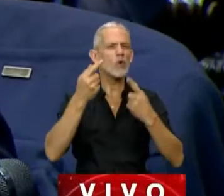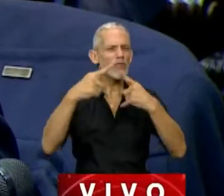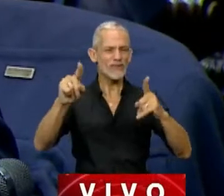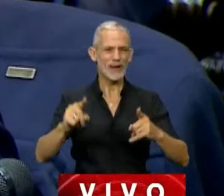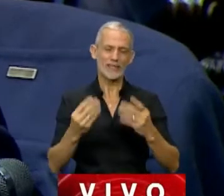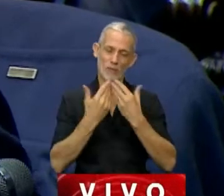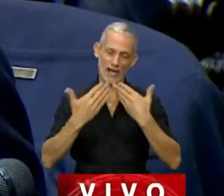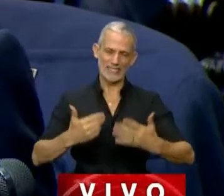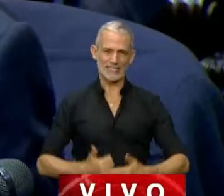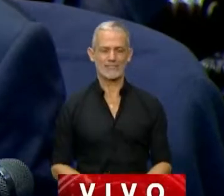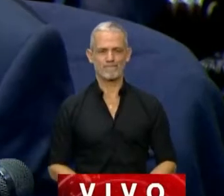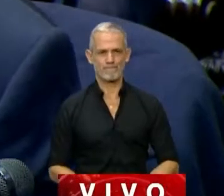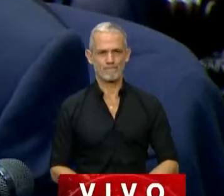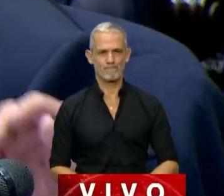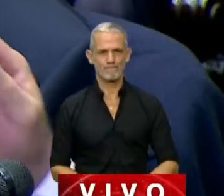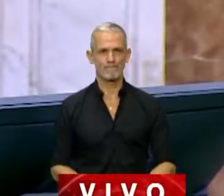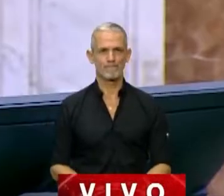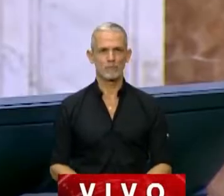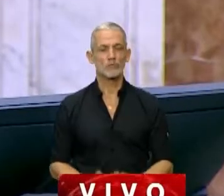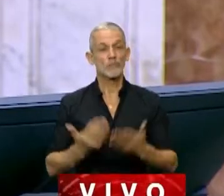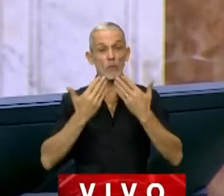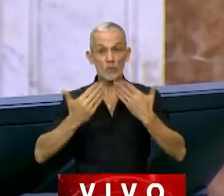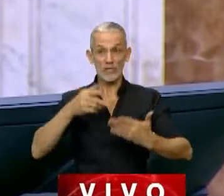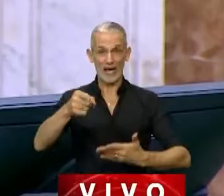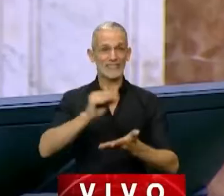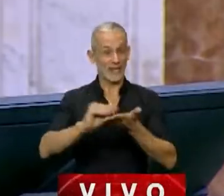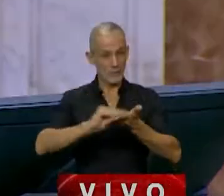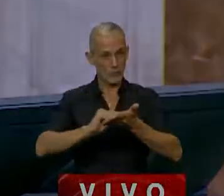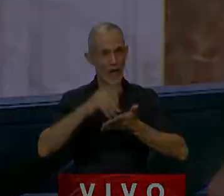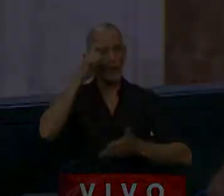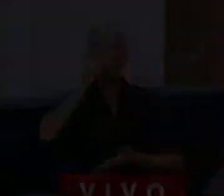diferente. Muchas gracias. Muchas gracias, diputado Esteves.